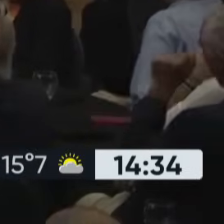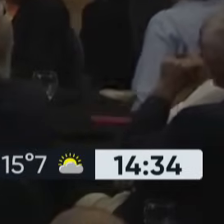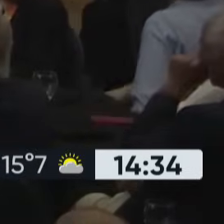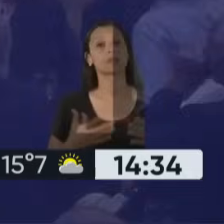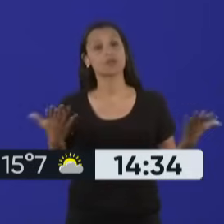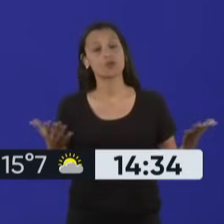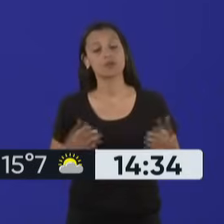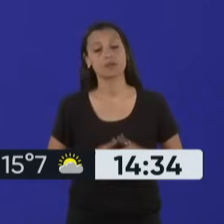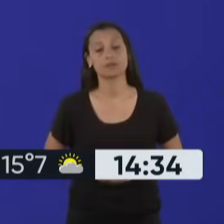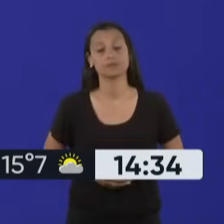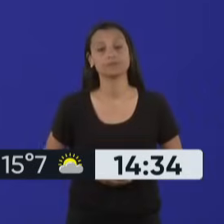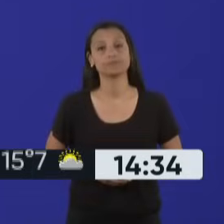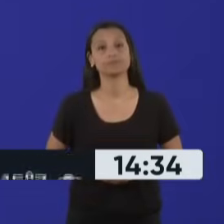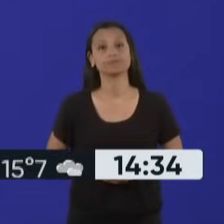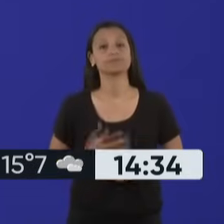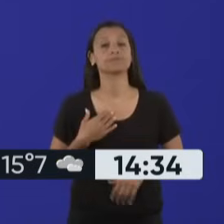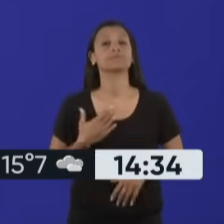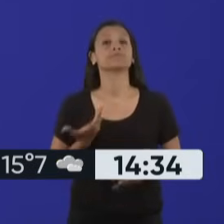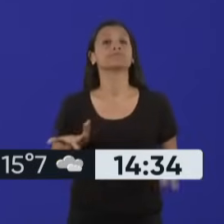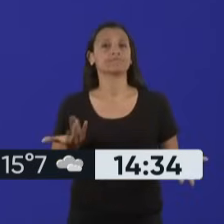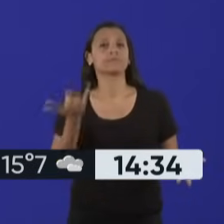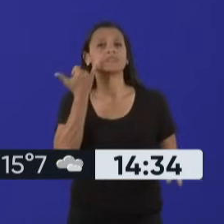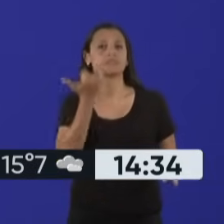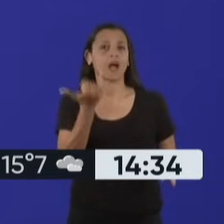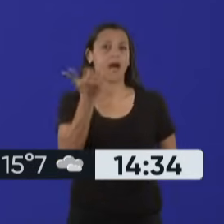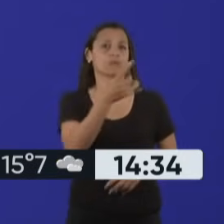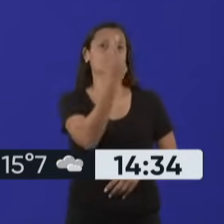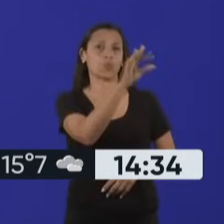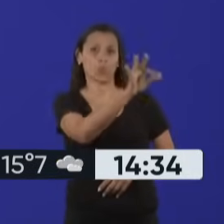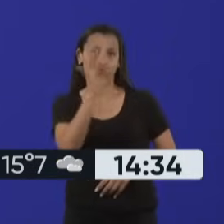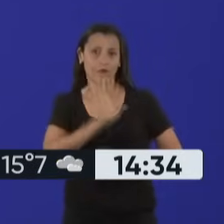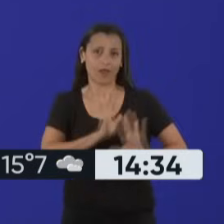Por ende, al menos ya tenemos una lección, y es que